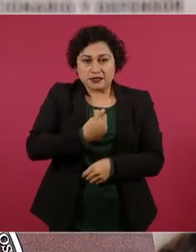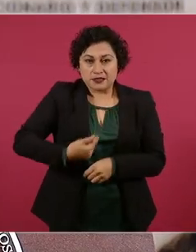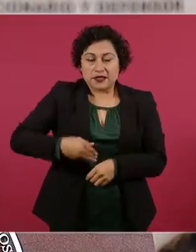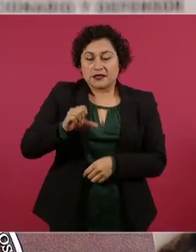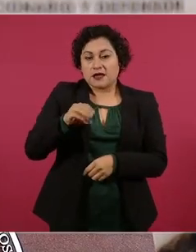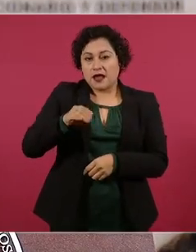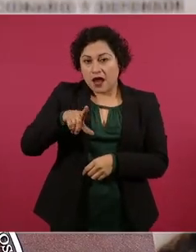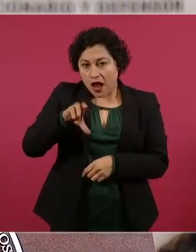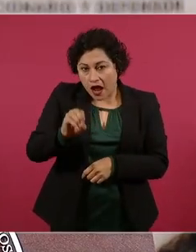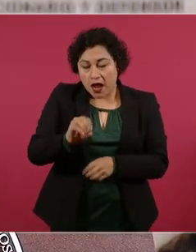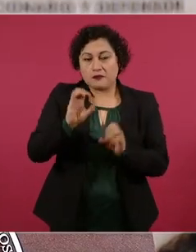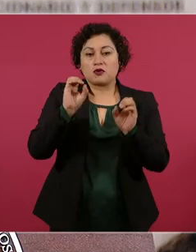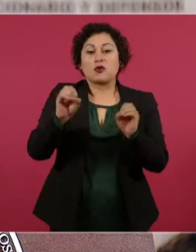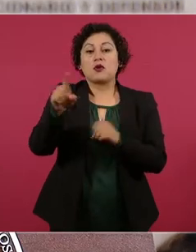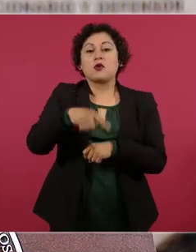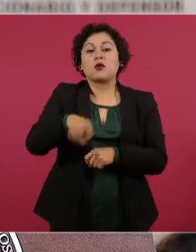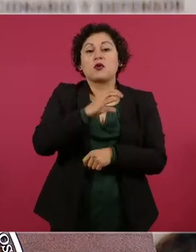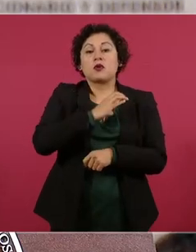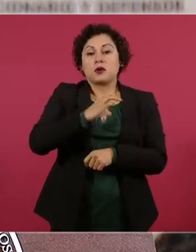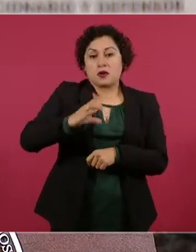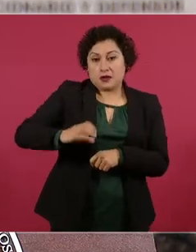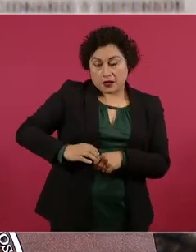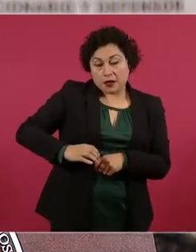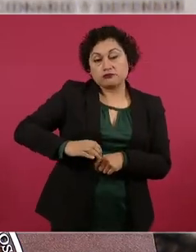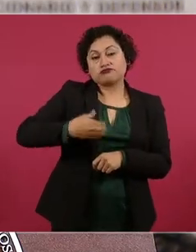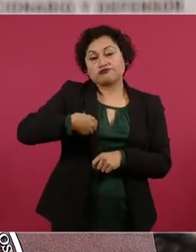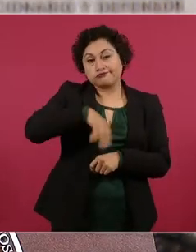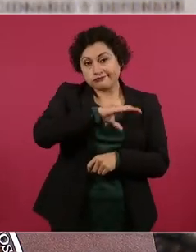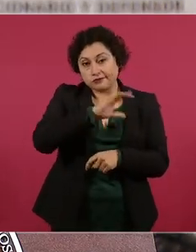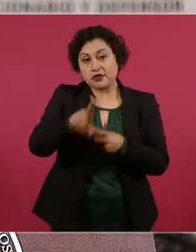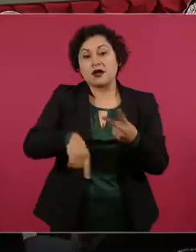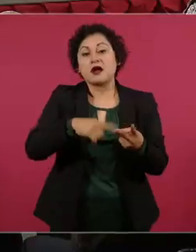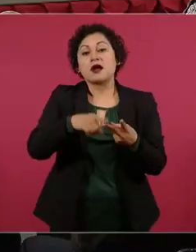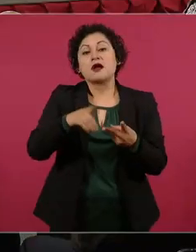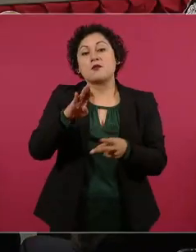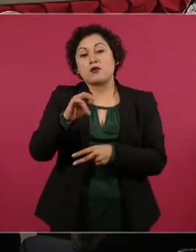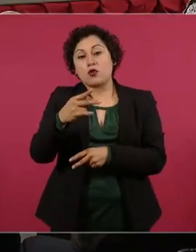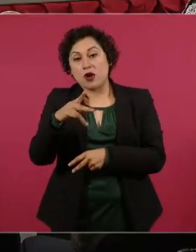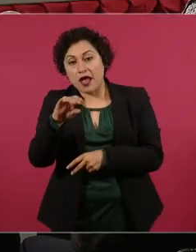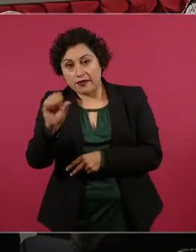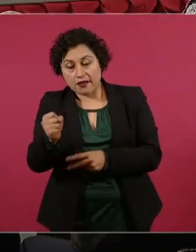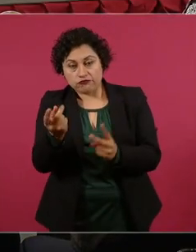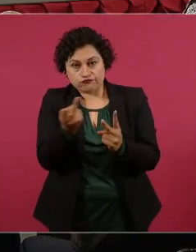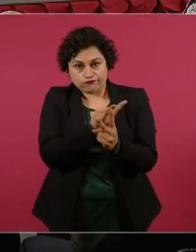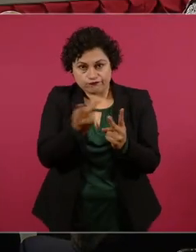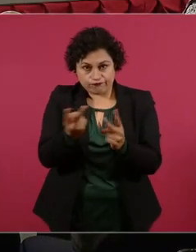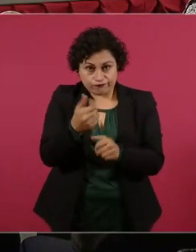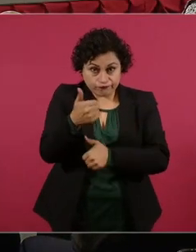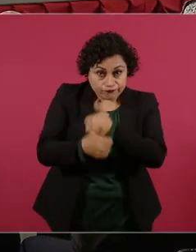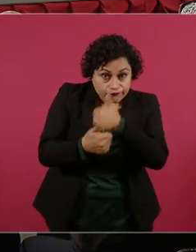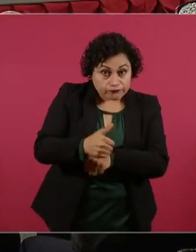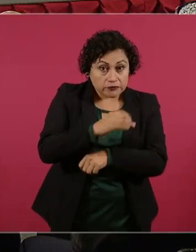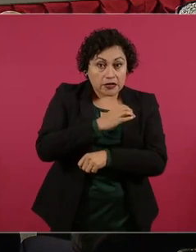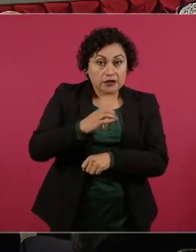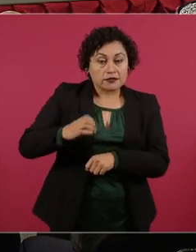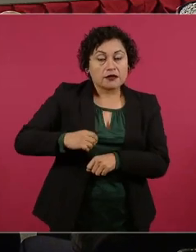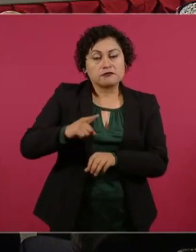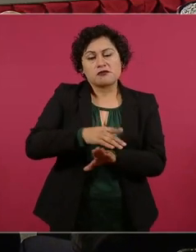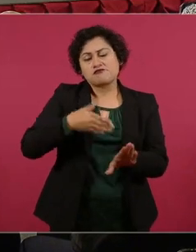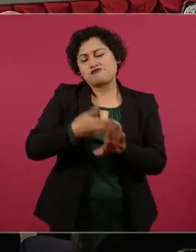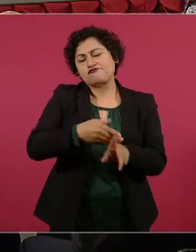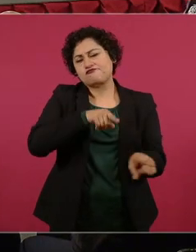y a las candidatas Sheinbaum y Brugada para la presidencia y la Ciudad de México, respectivamente, sumando más de